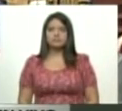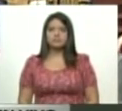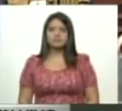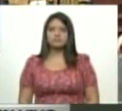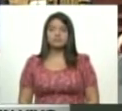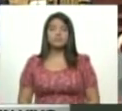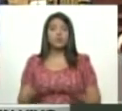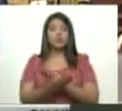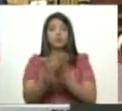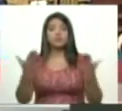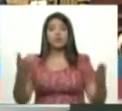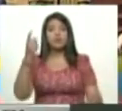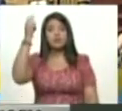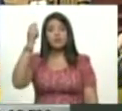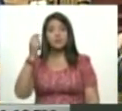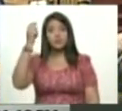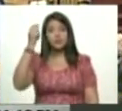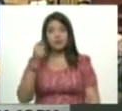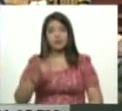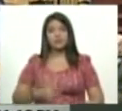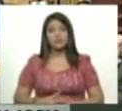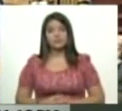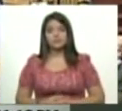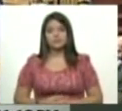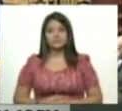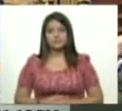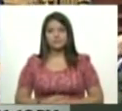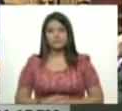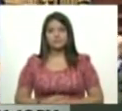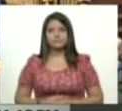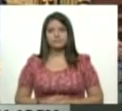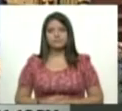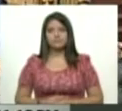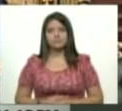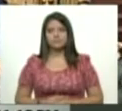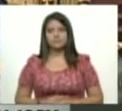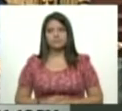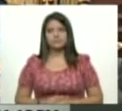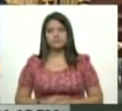Ciudadanas diputadas y ciudadanos diputados,